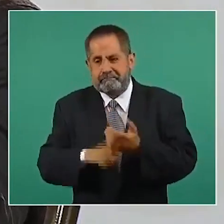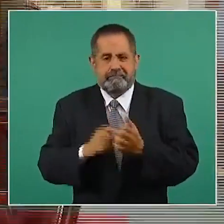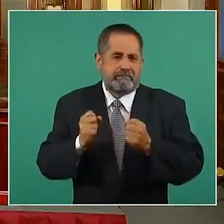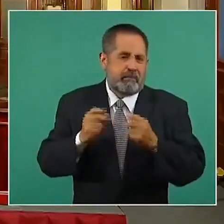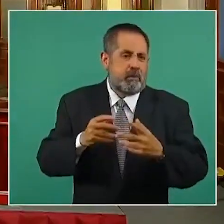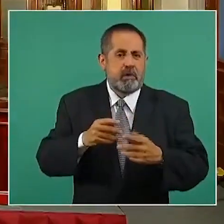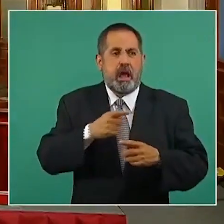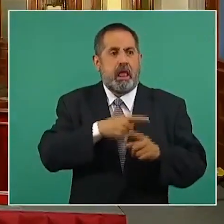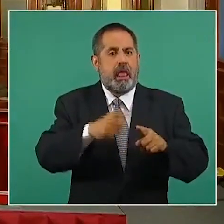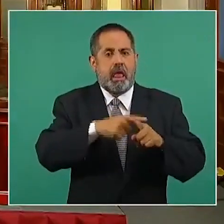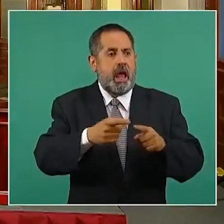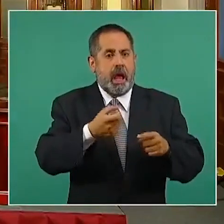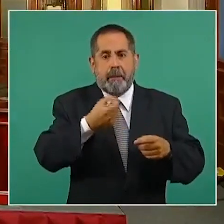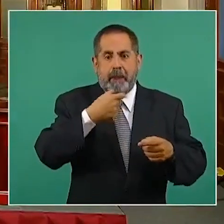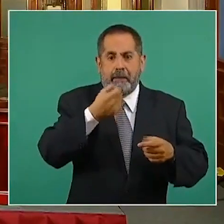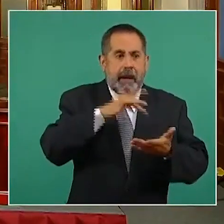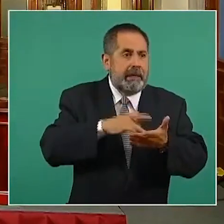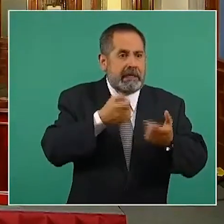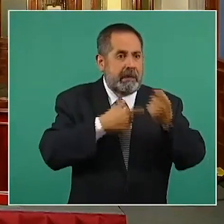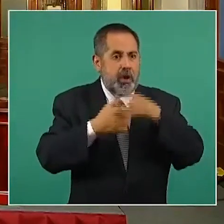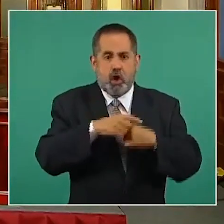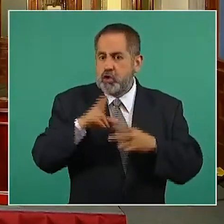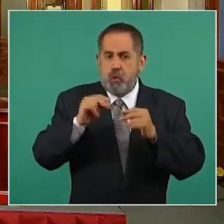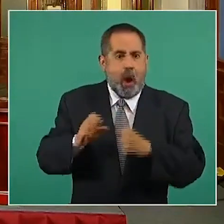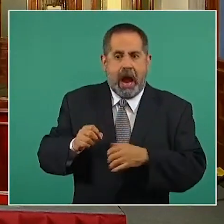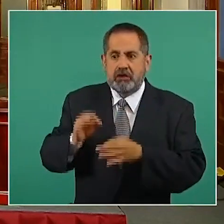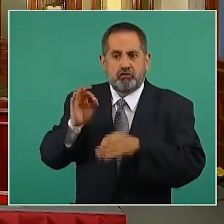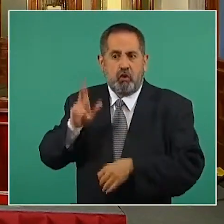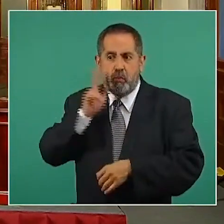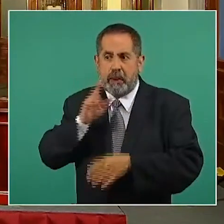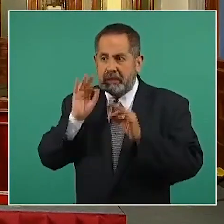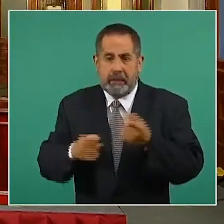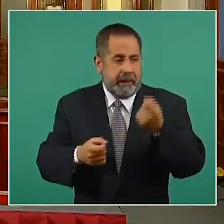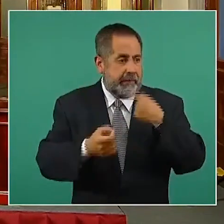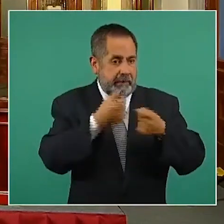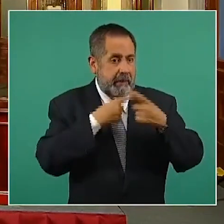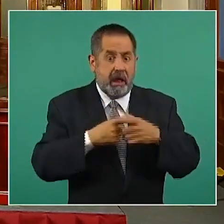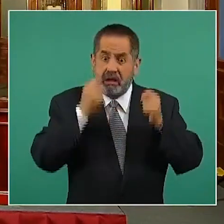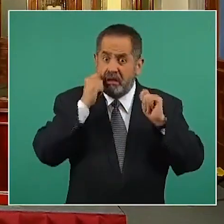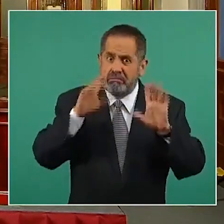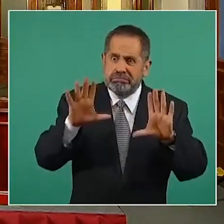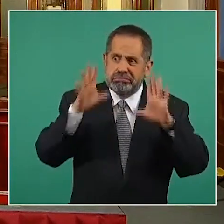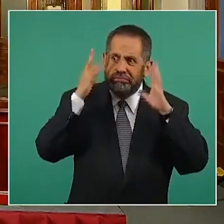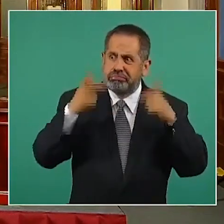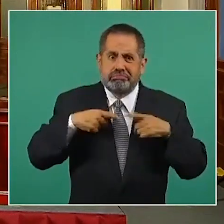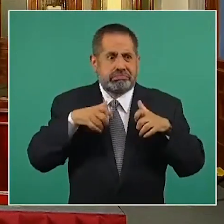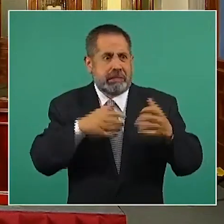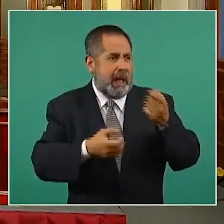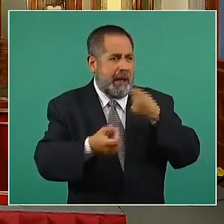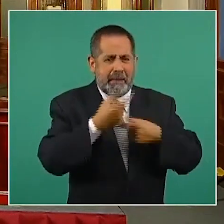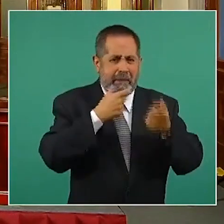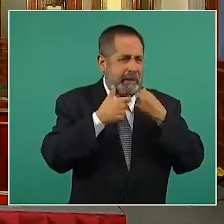de medicamentos no científicamente comprobados para poder ser usados para atender